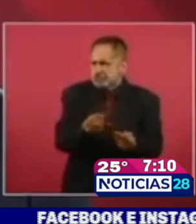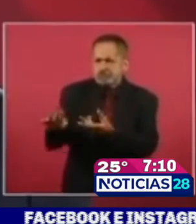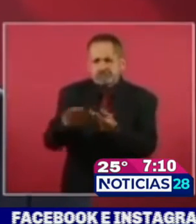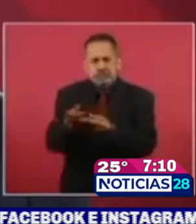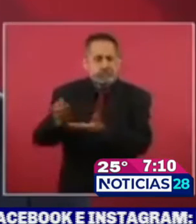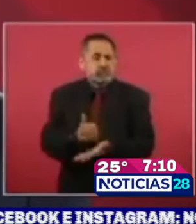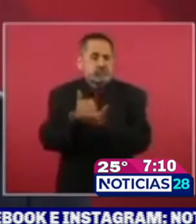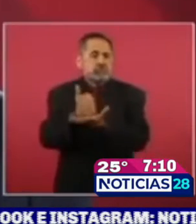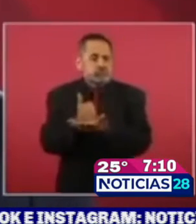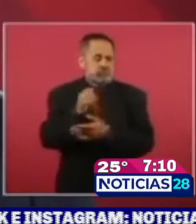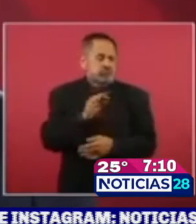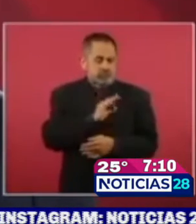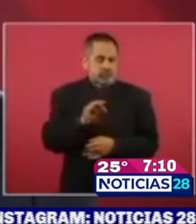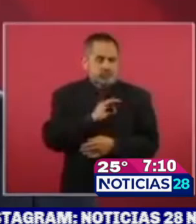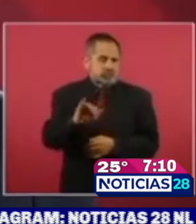ayudar.